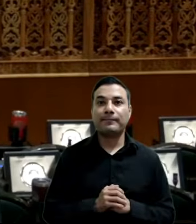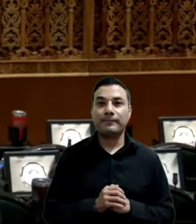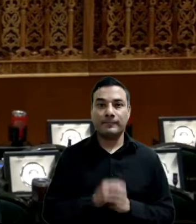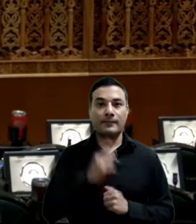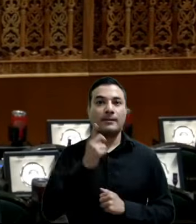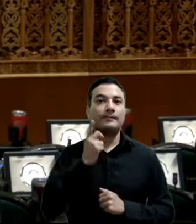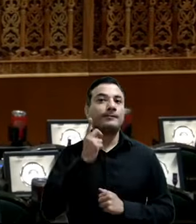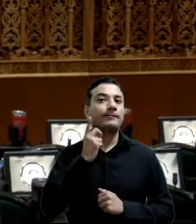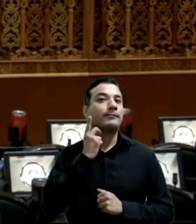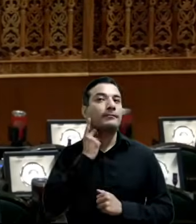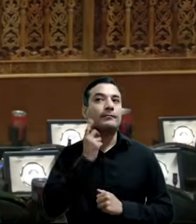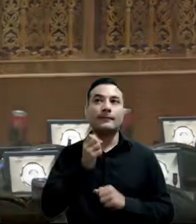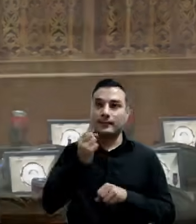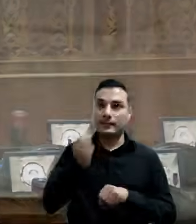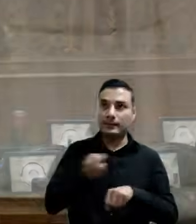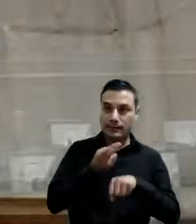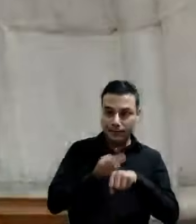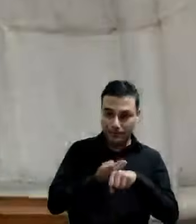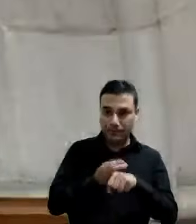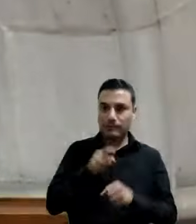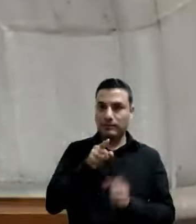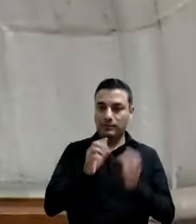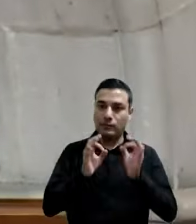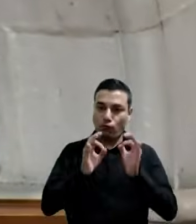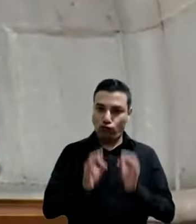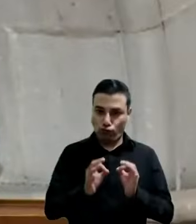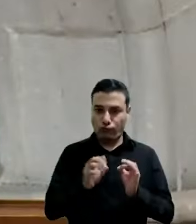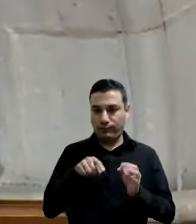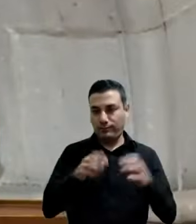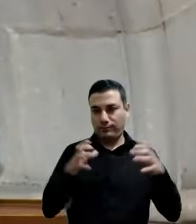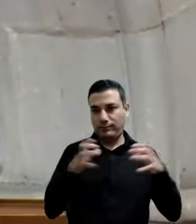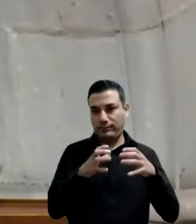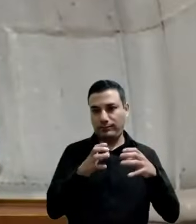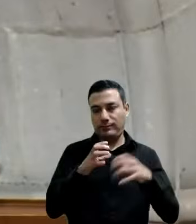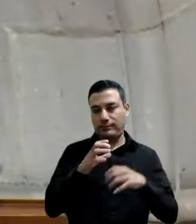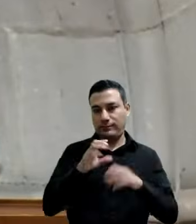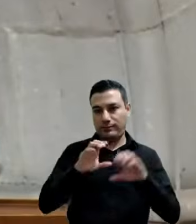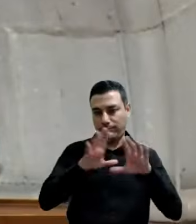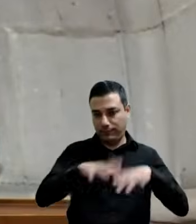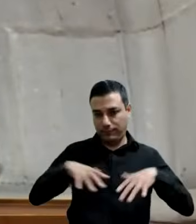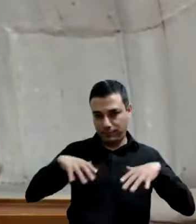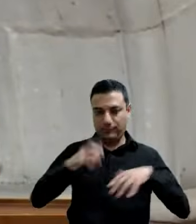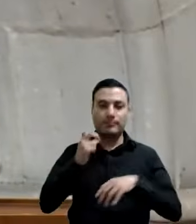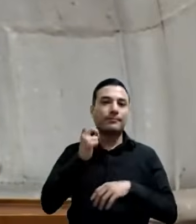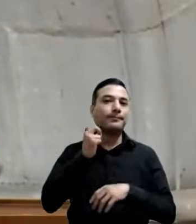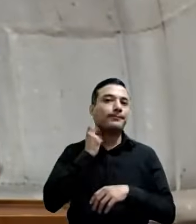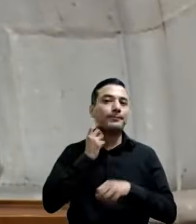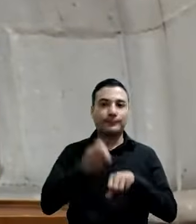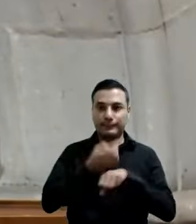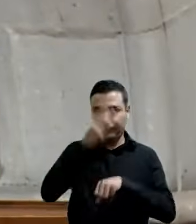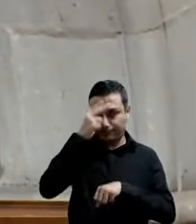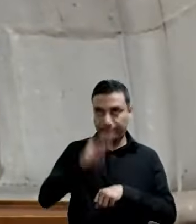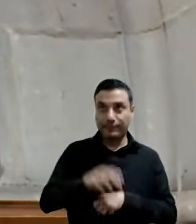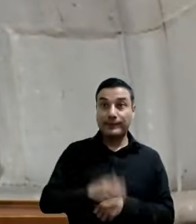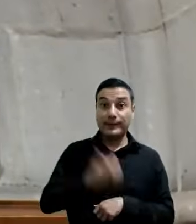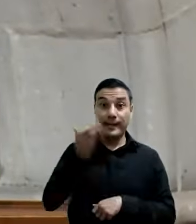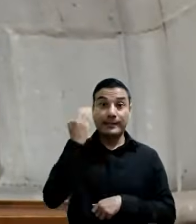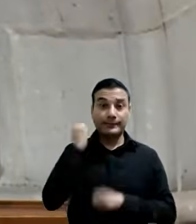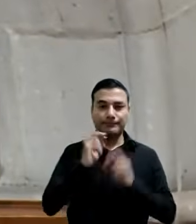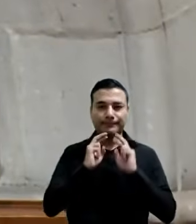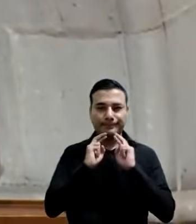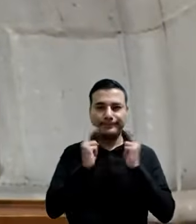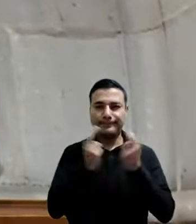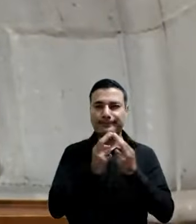Diputados, secretarios del Honorable Congreso del Estado de México presentes. En sesión celebrada en esta fecha, la Cámara de Diputados